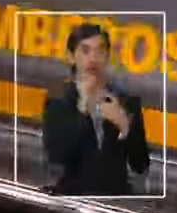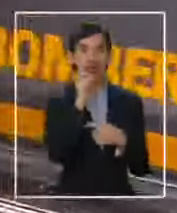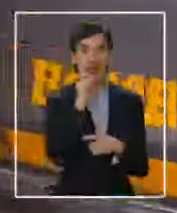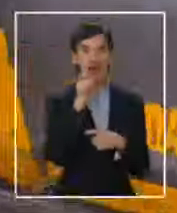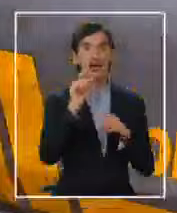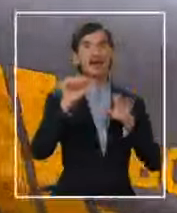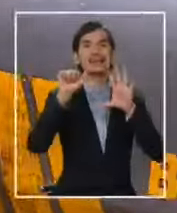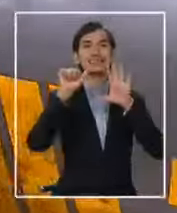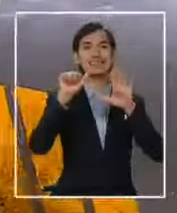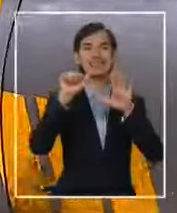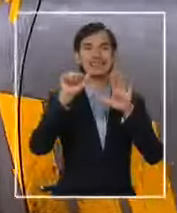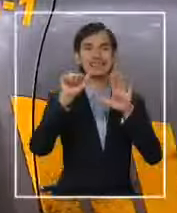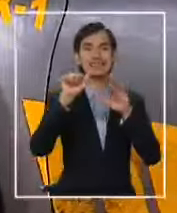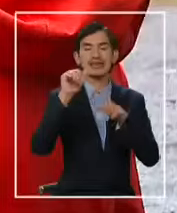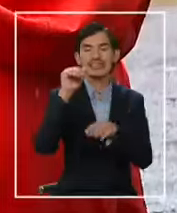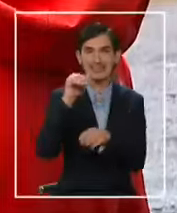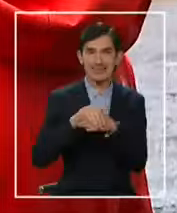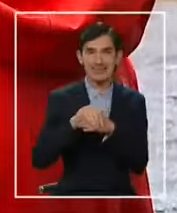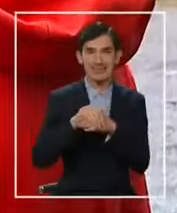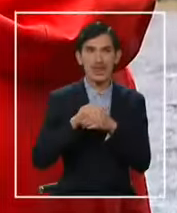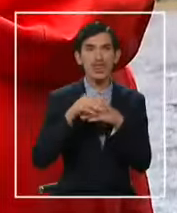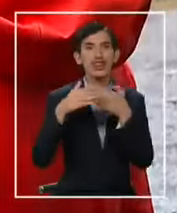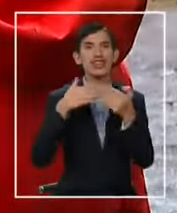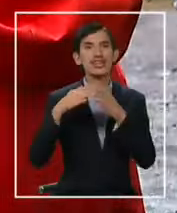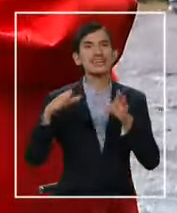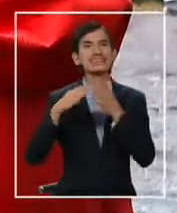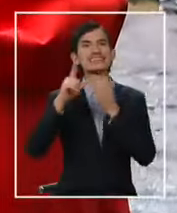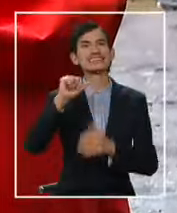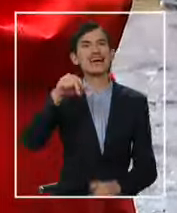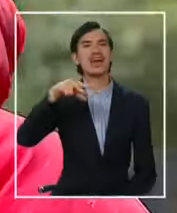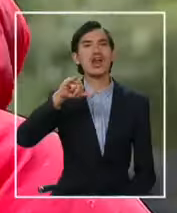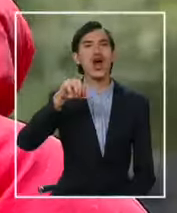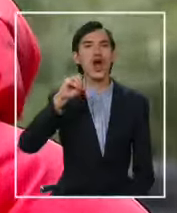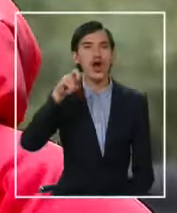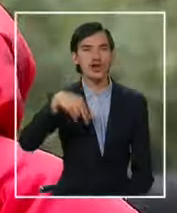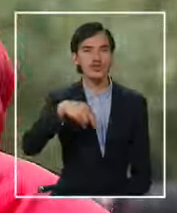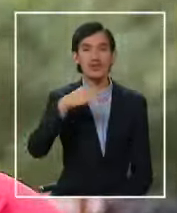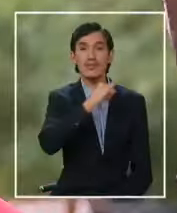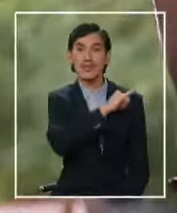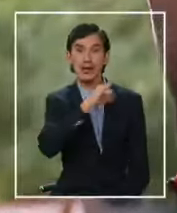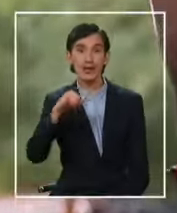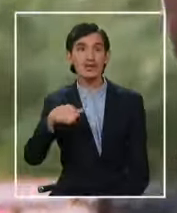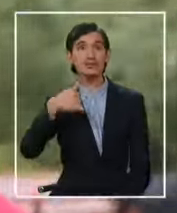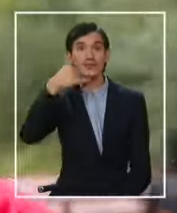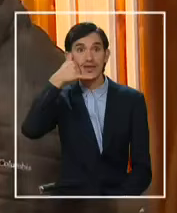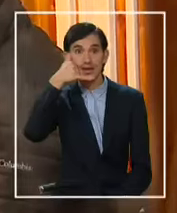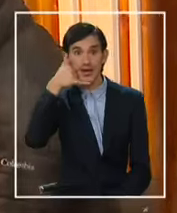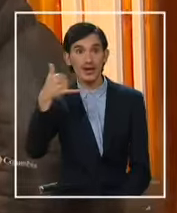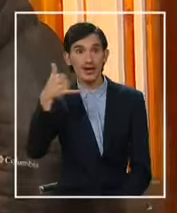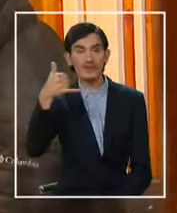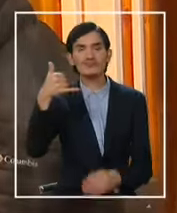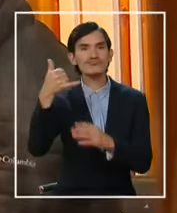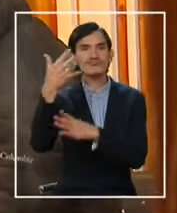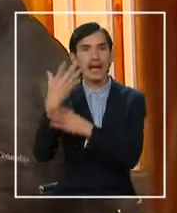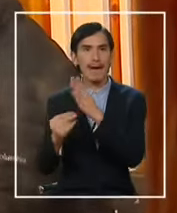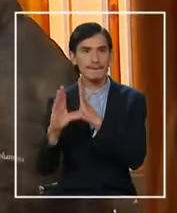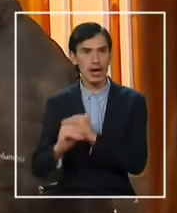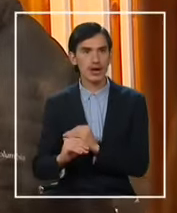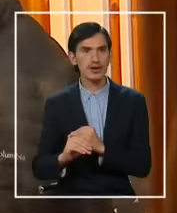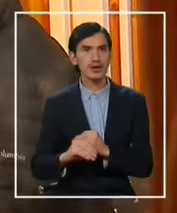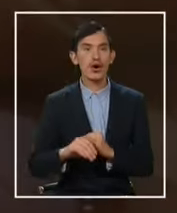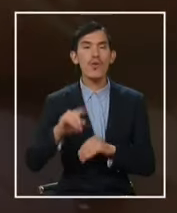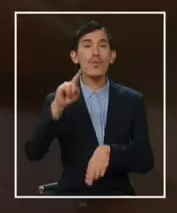las 18 horas, aparentemente desde el zanjón del Correntoso. Luego, su celular se apagó. Observamos como uno de los puntos